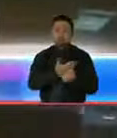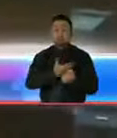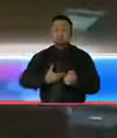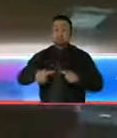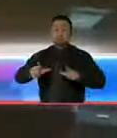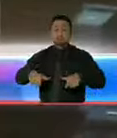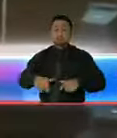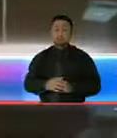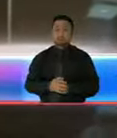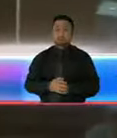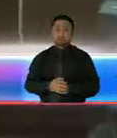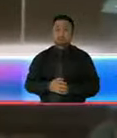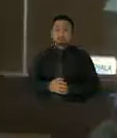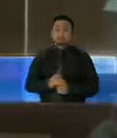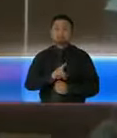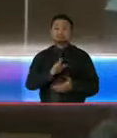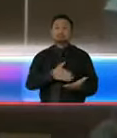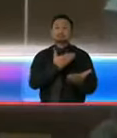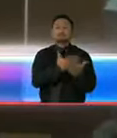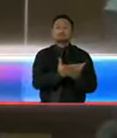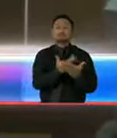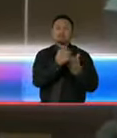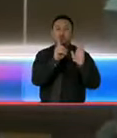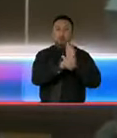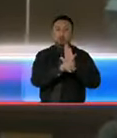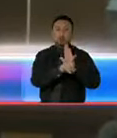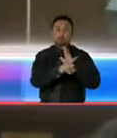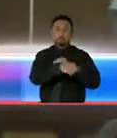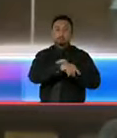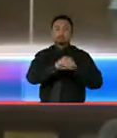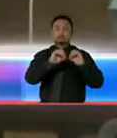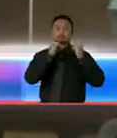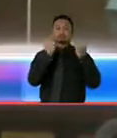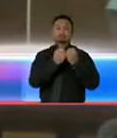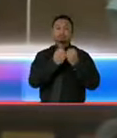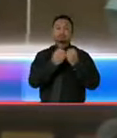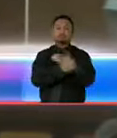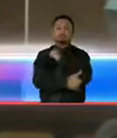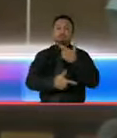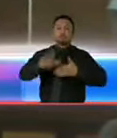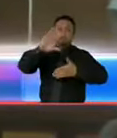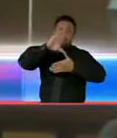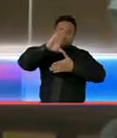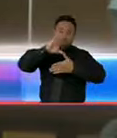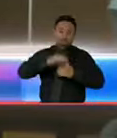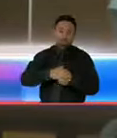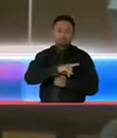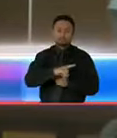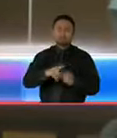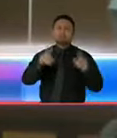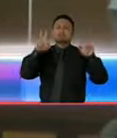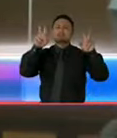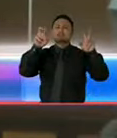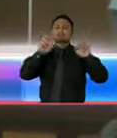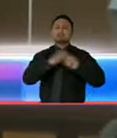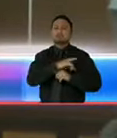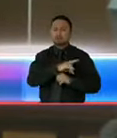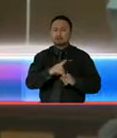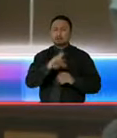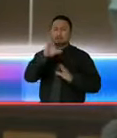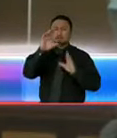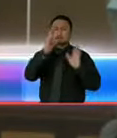Al presentar una denuncia ante la Organización de Estados Americanos sobre una supuesta